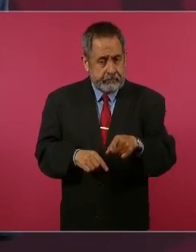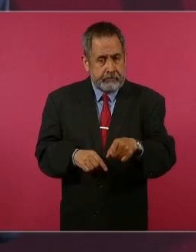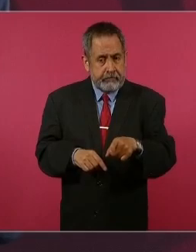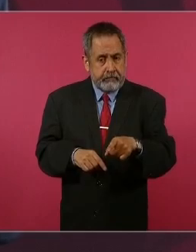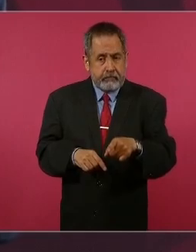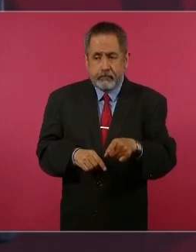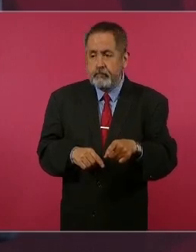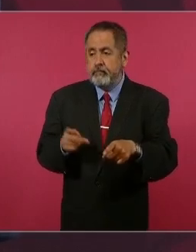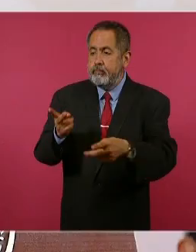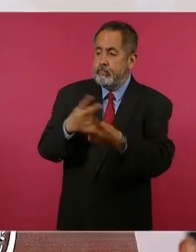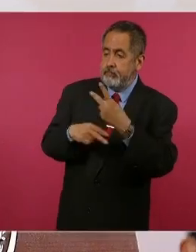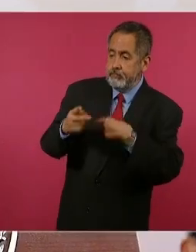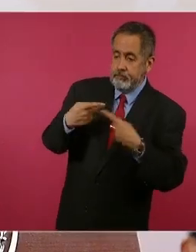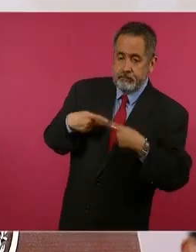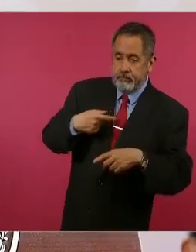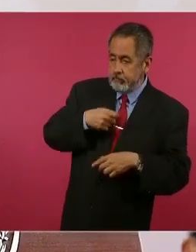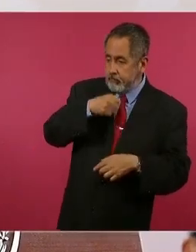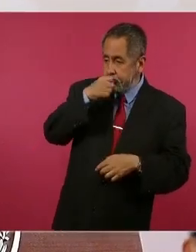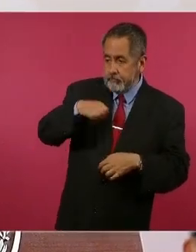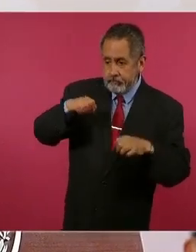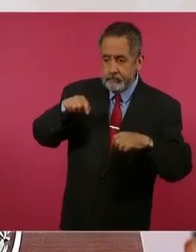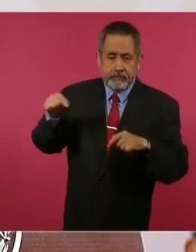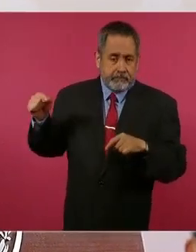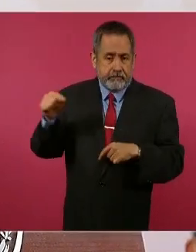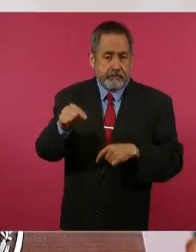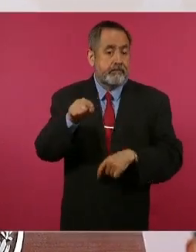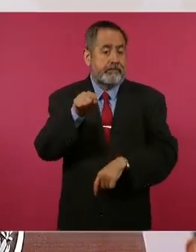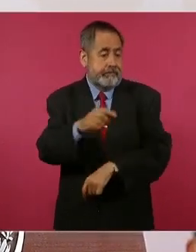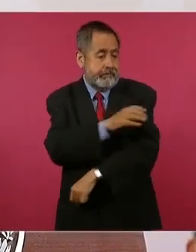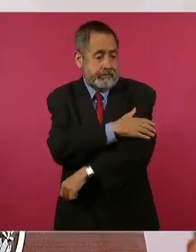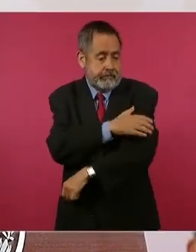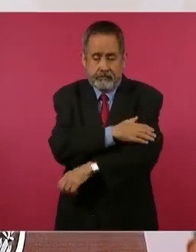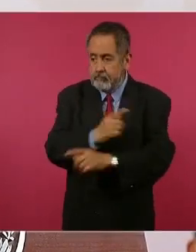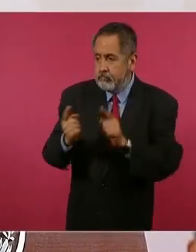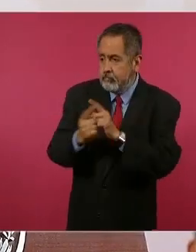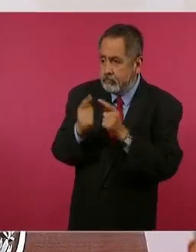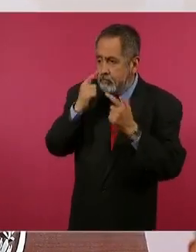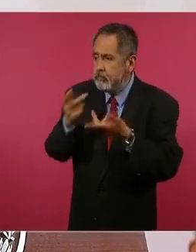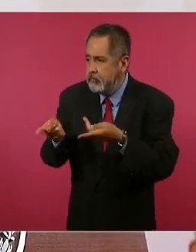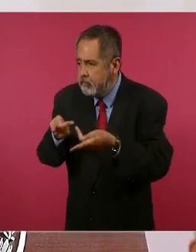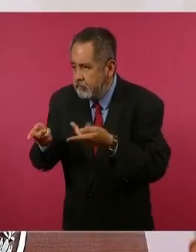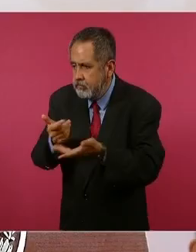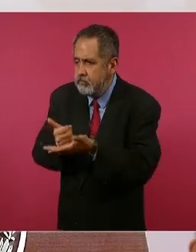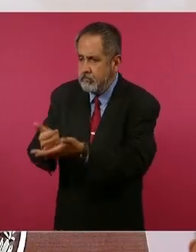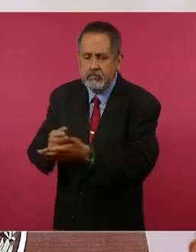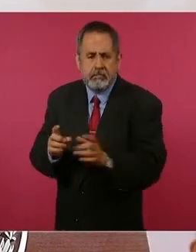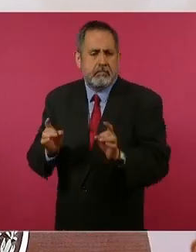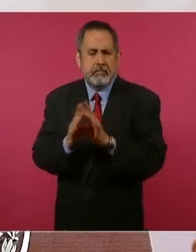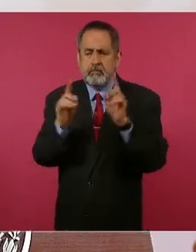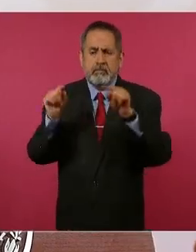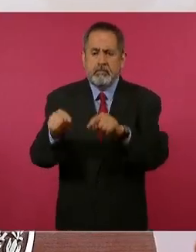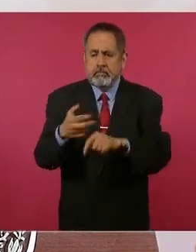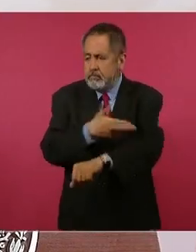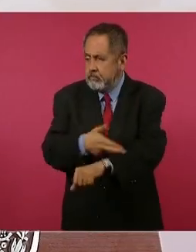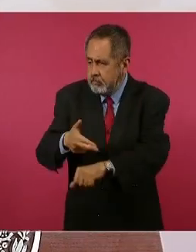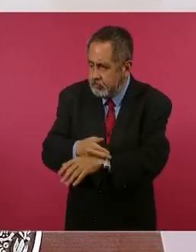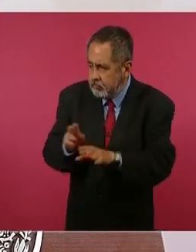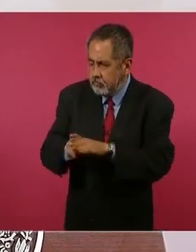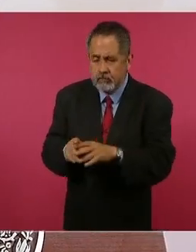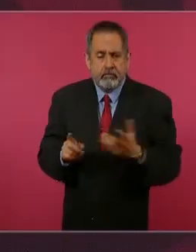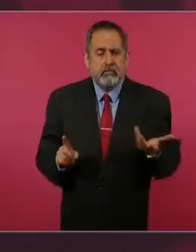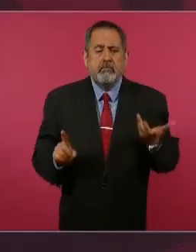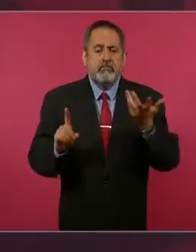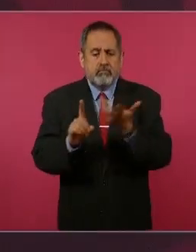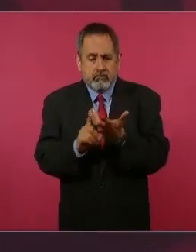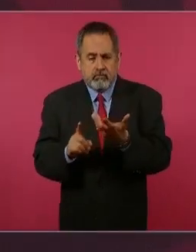llegan los servidores de la nación ahí de manera espontánea se organizan